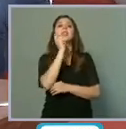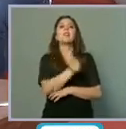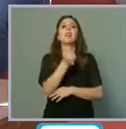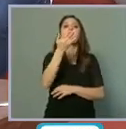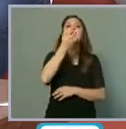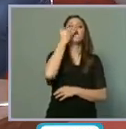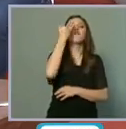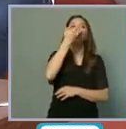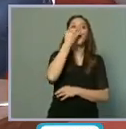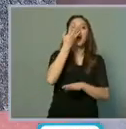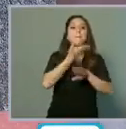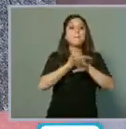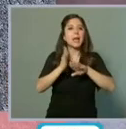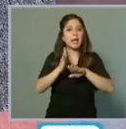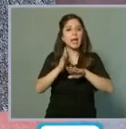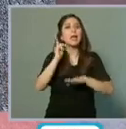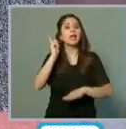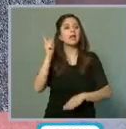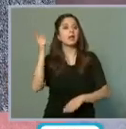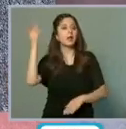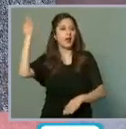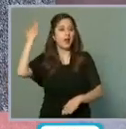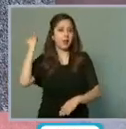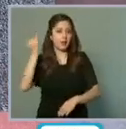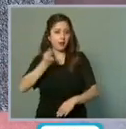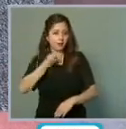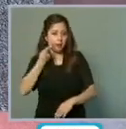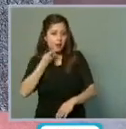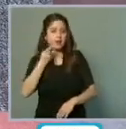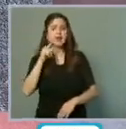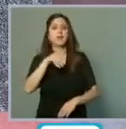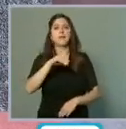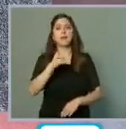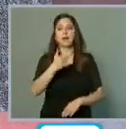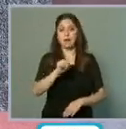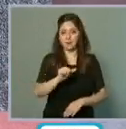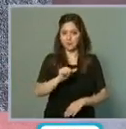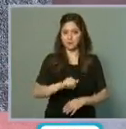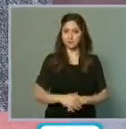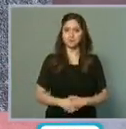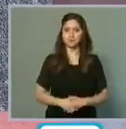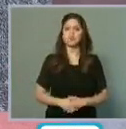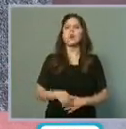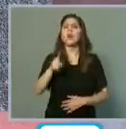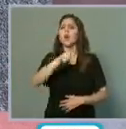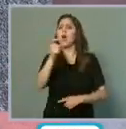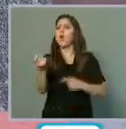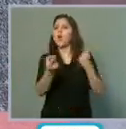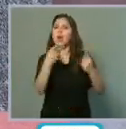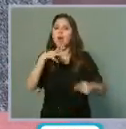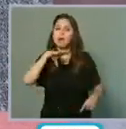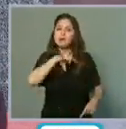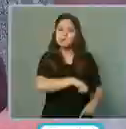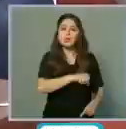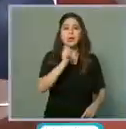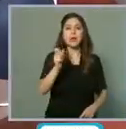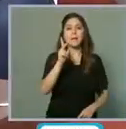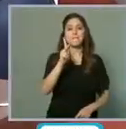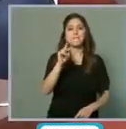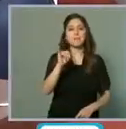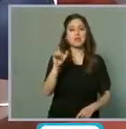bueno, si ustedes como yo somos muy fanáticos del trabajo de Pixar y de esta película maravillosa que fue Coco, que